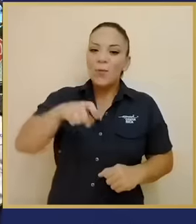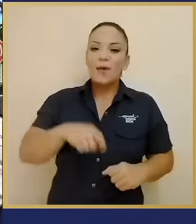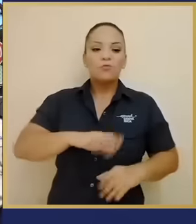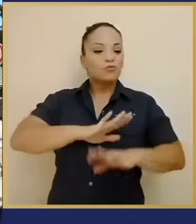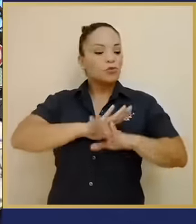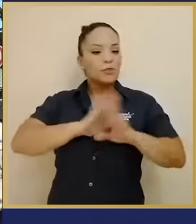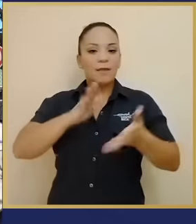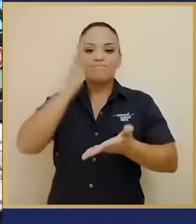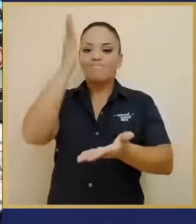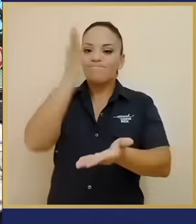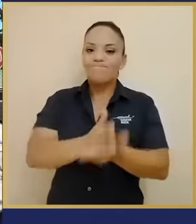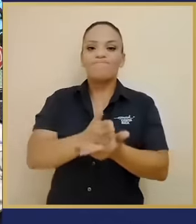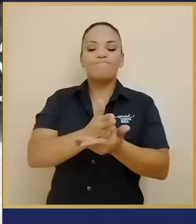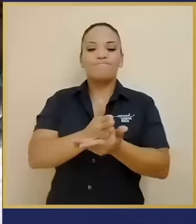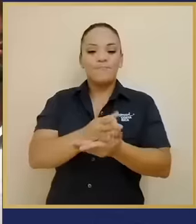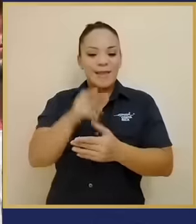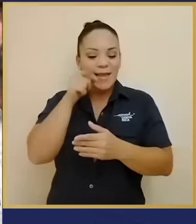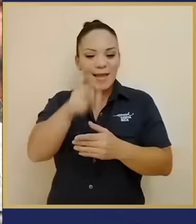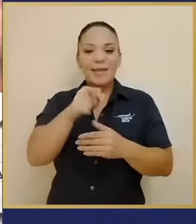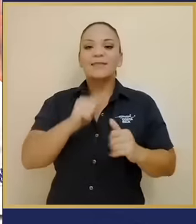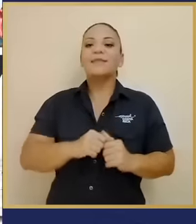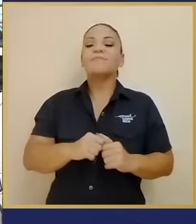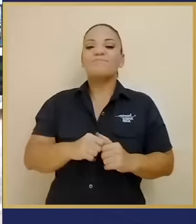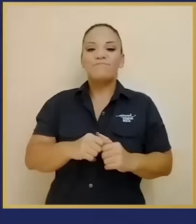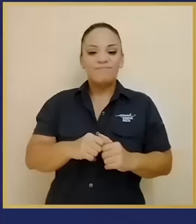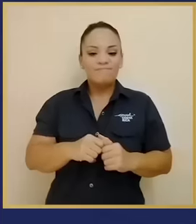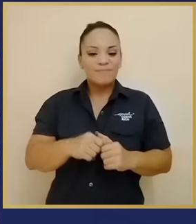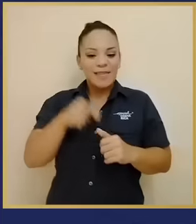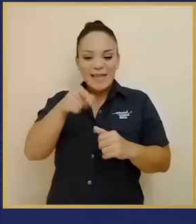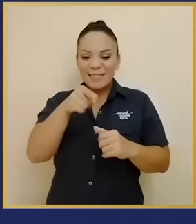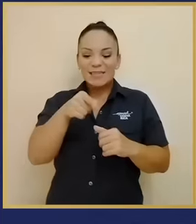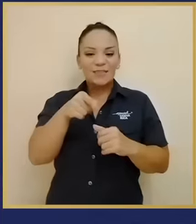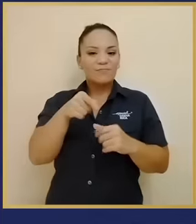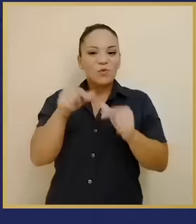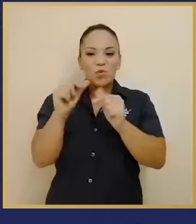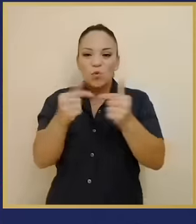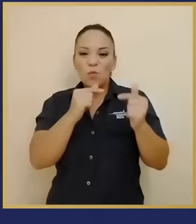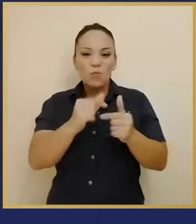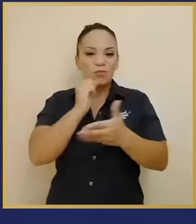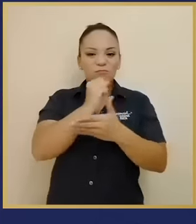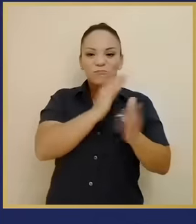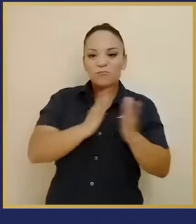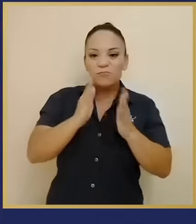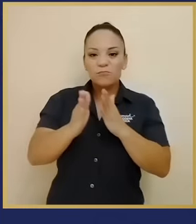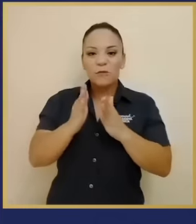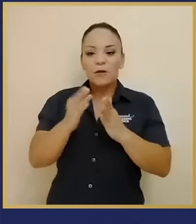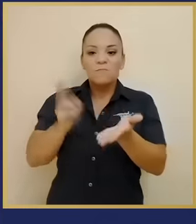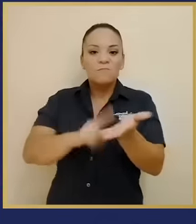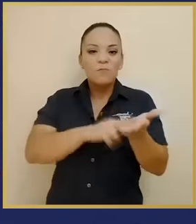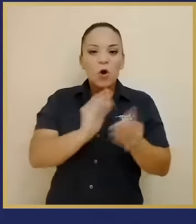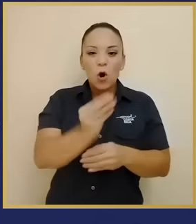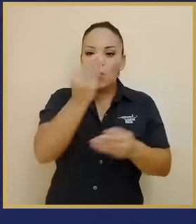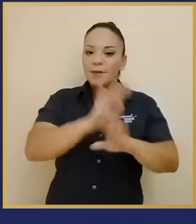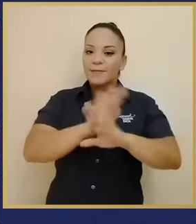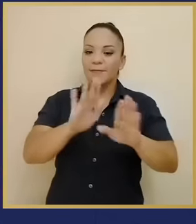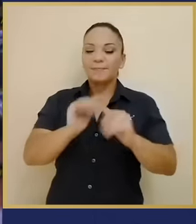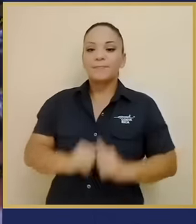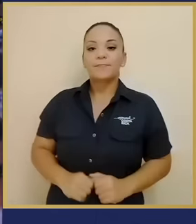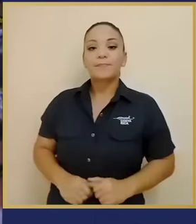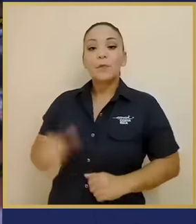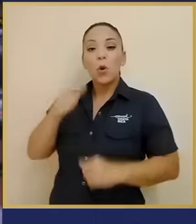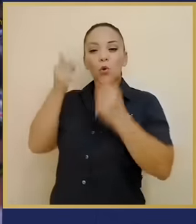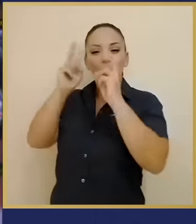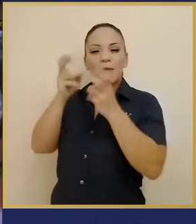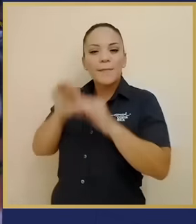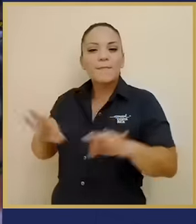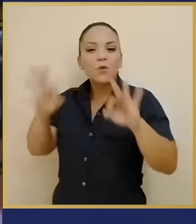cortar ese flujo, ese cordón que está nutriendo de nuestros jóvenes al crimen organizado. El